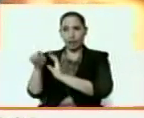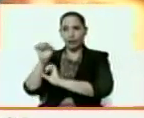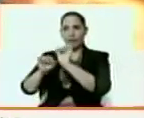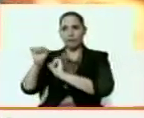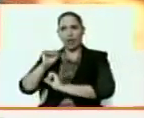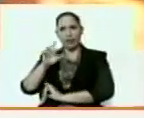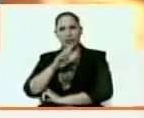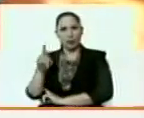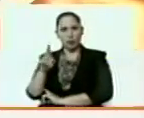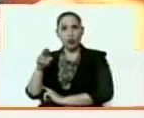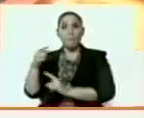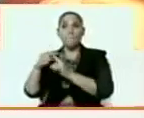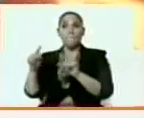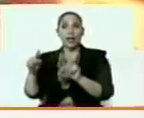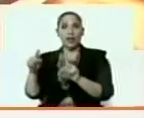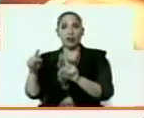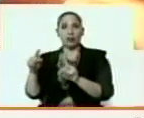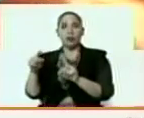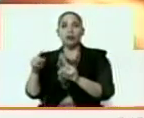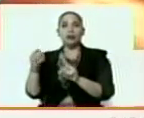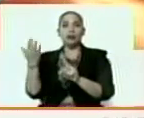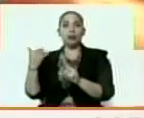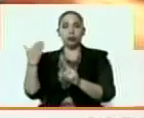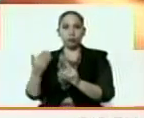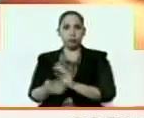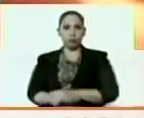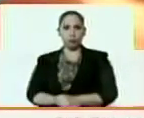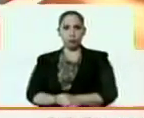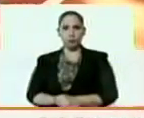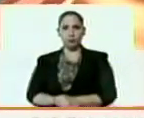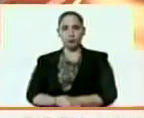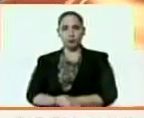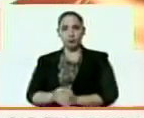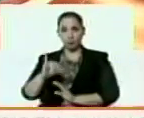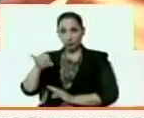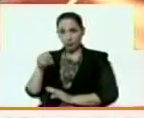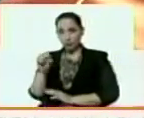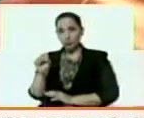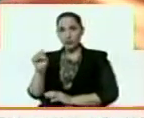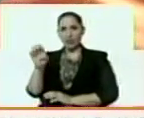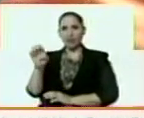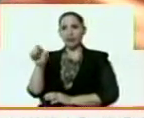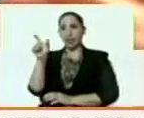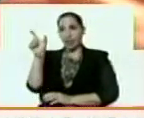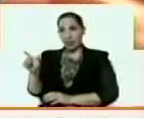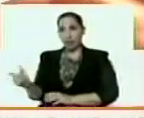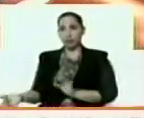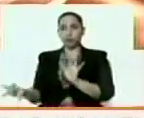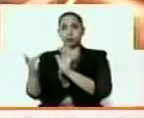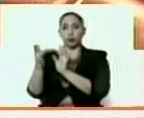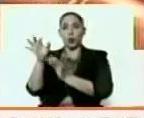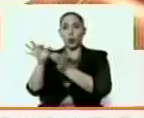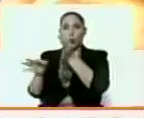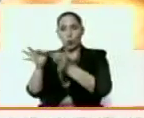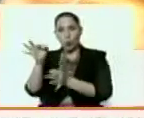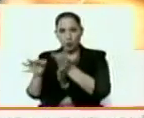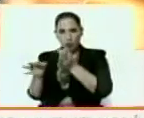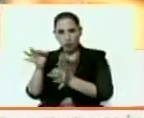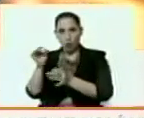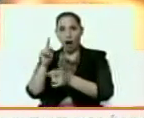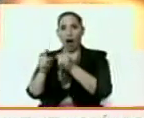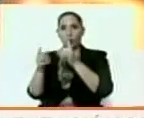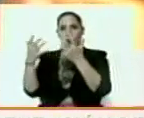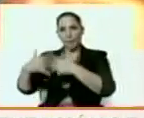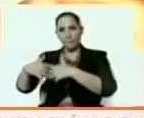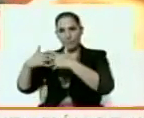a la República. Pero resulta que hasta hace muy poco el señor José Ignacio Hernández fue parte de los juicios de algunas de estas